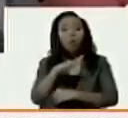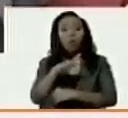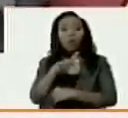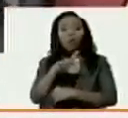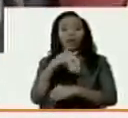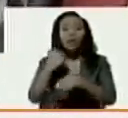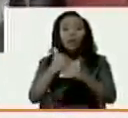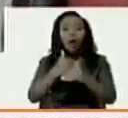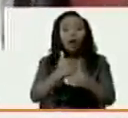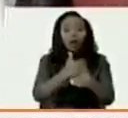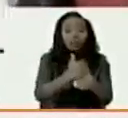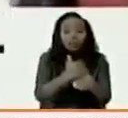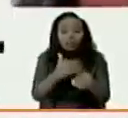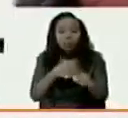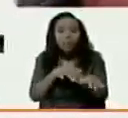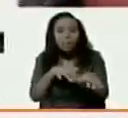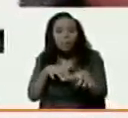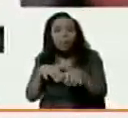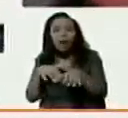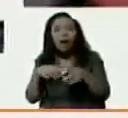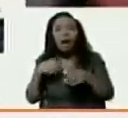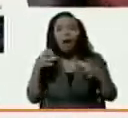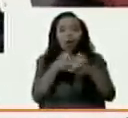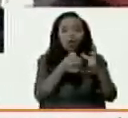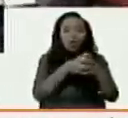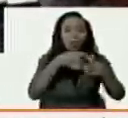atrás a los partidos políticos.